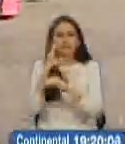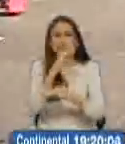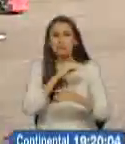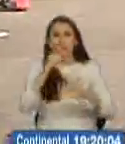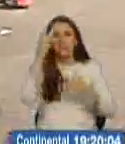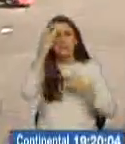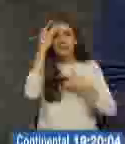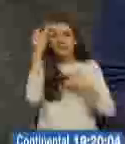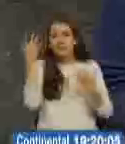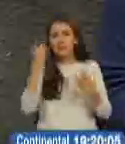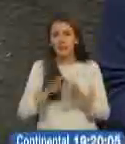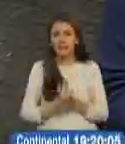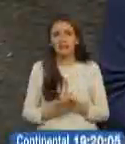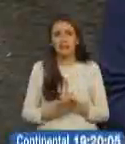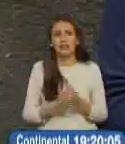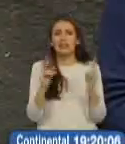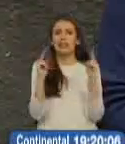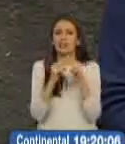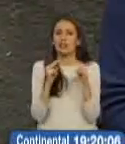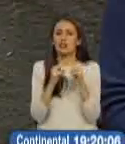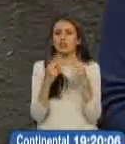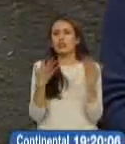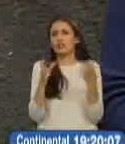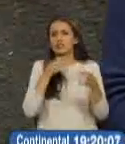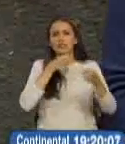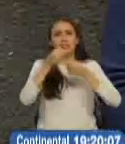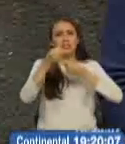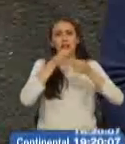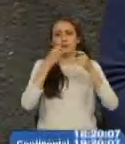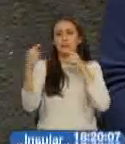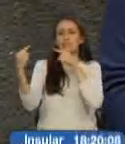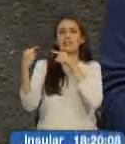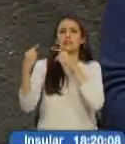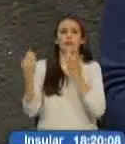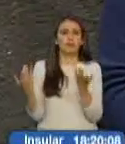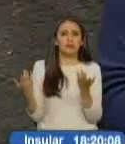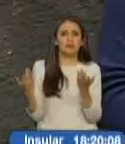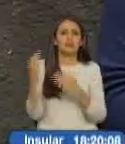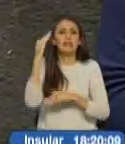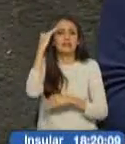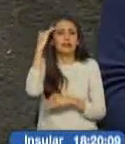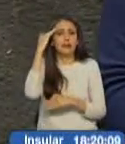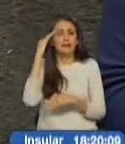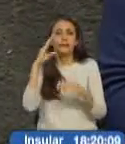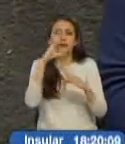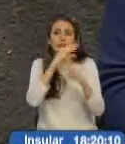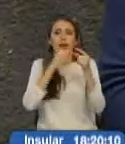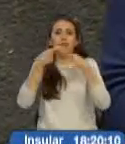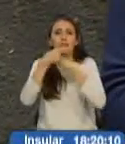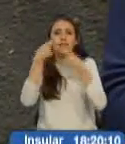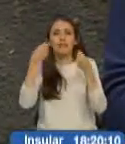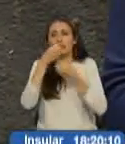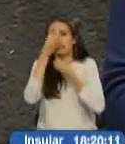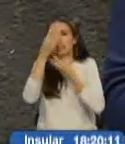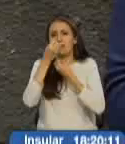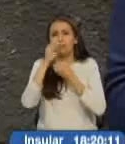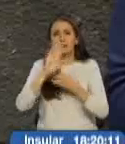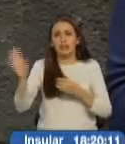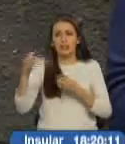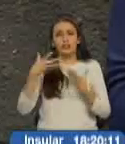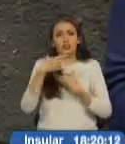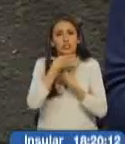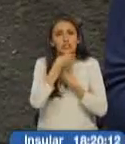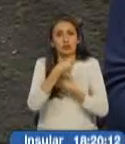la hospitalización. Conocemos ya a los medios de oposición. Sabemos también que les gustaría que eso pase,